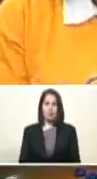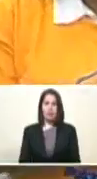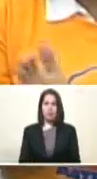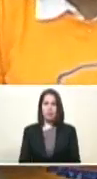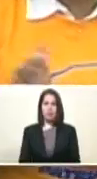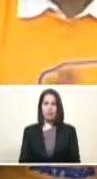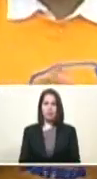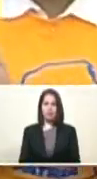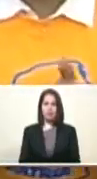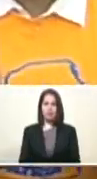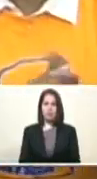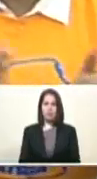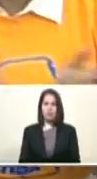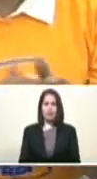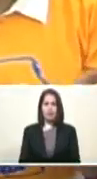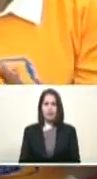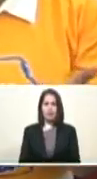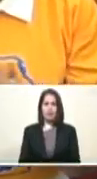Fíjense.